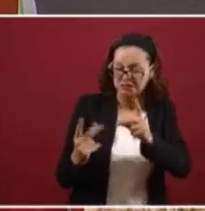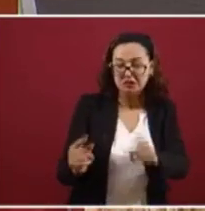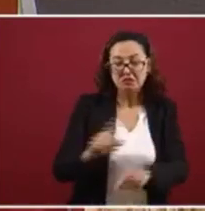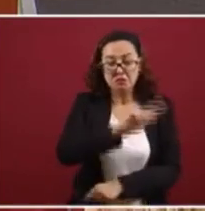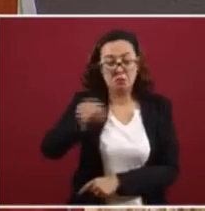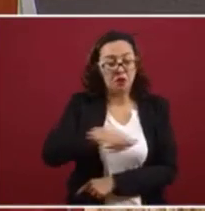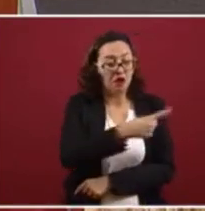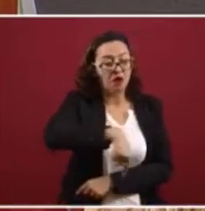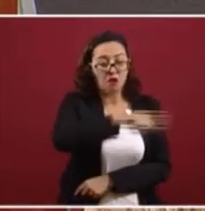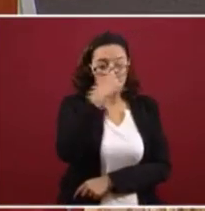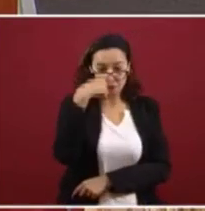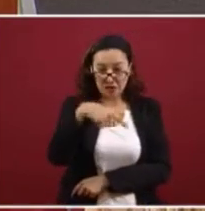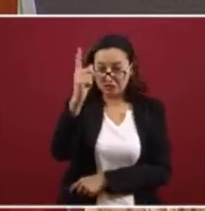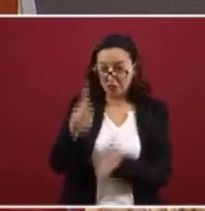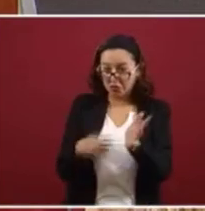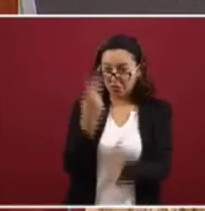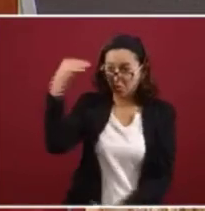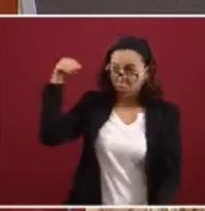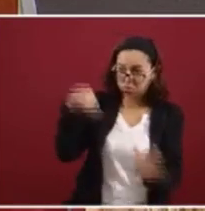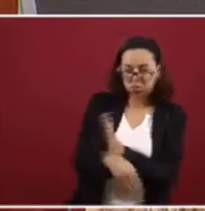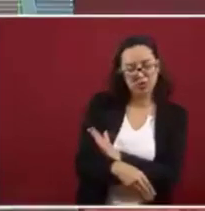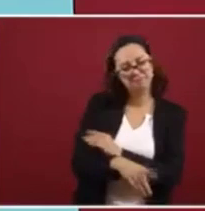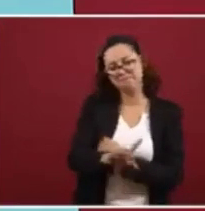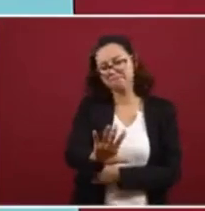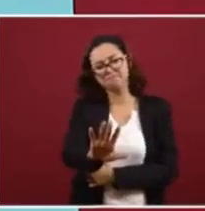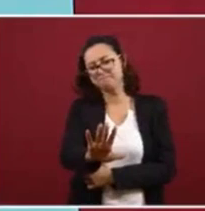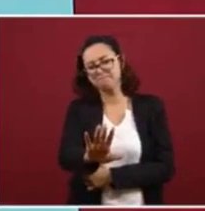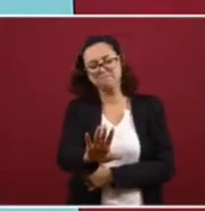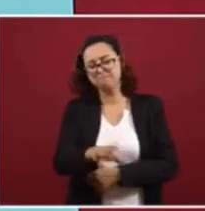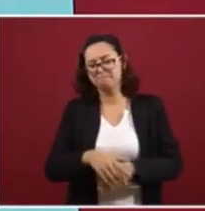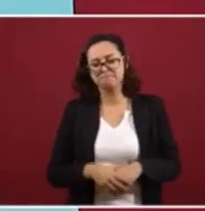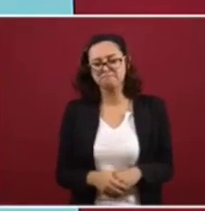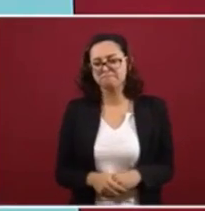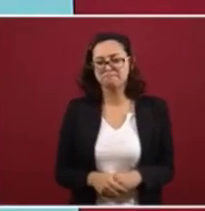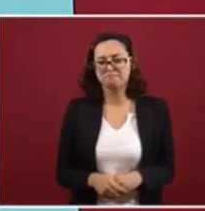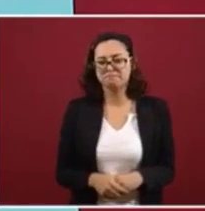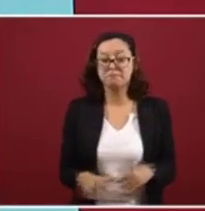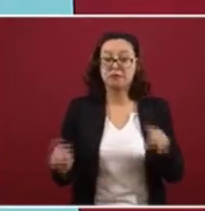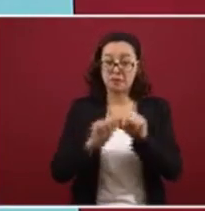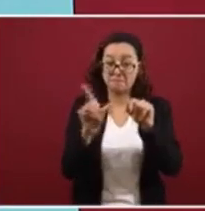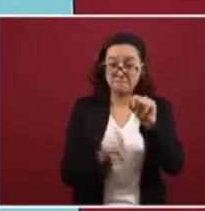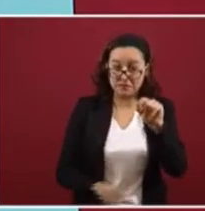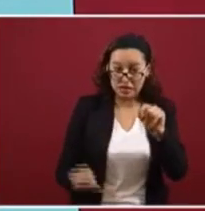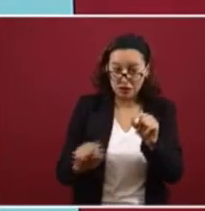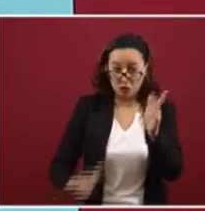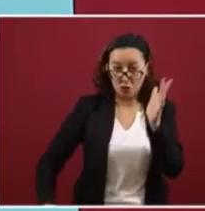y que el país no va a retroceder